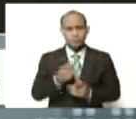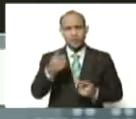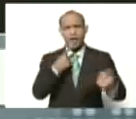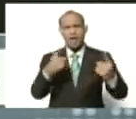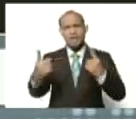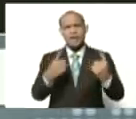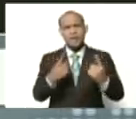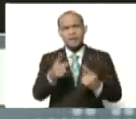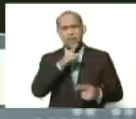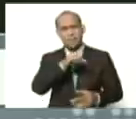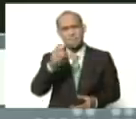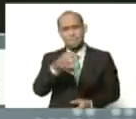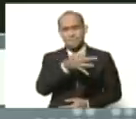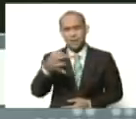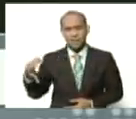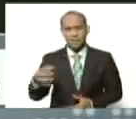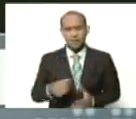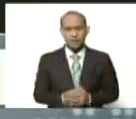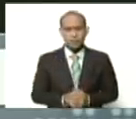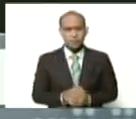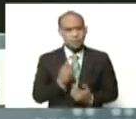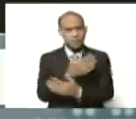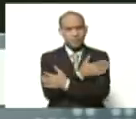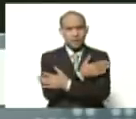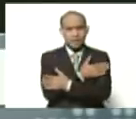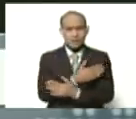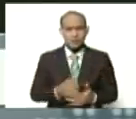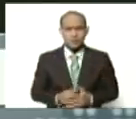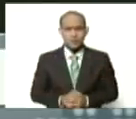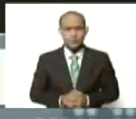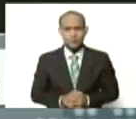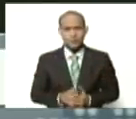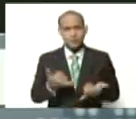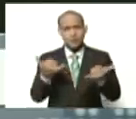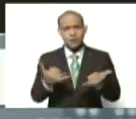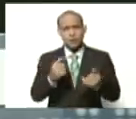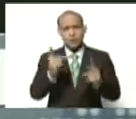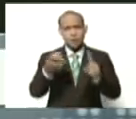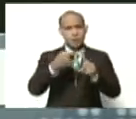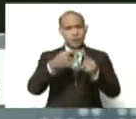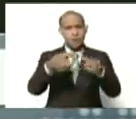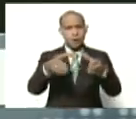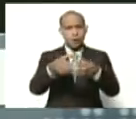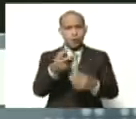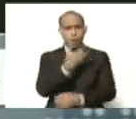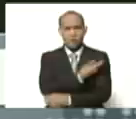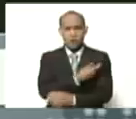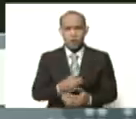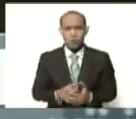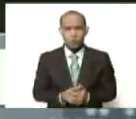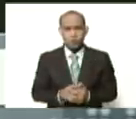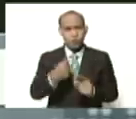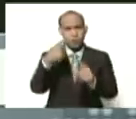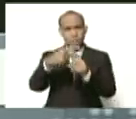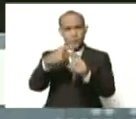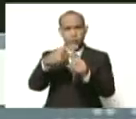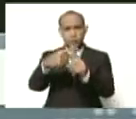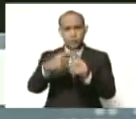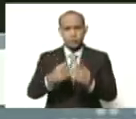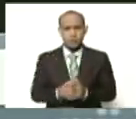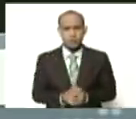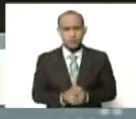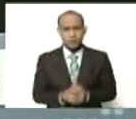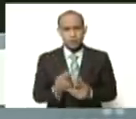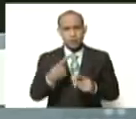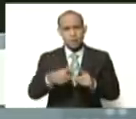esta nueva temporada. Te felicito. Ahora, la primera generación de vacunas es positiva, pero